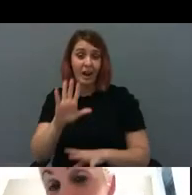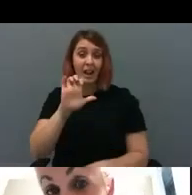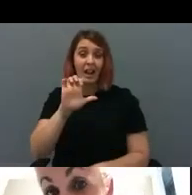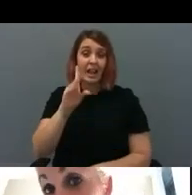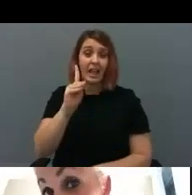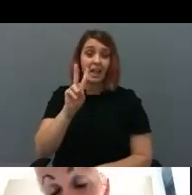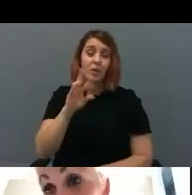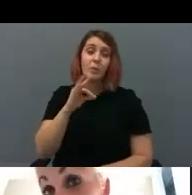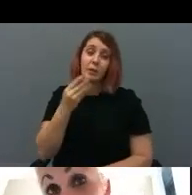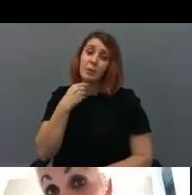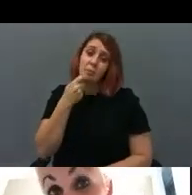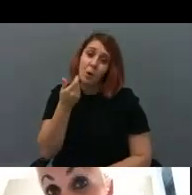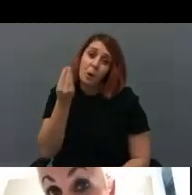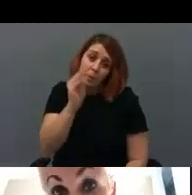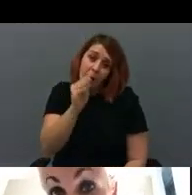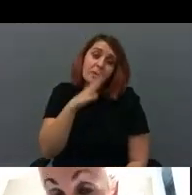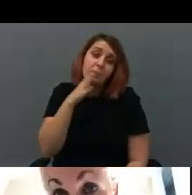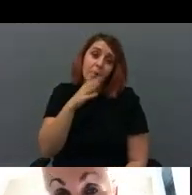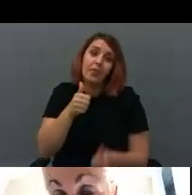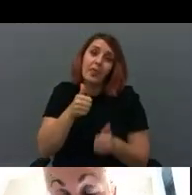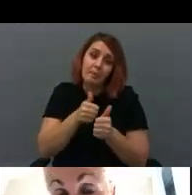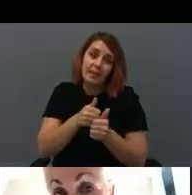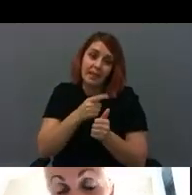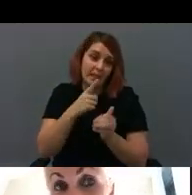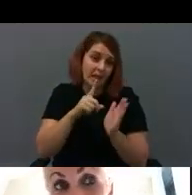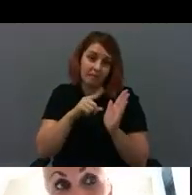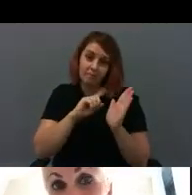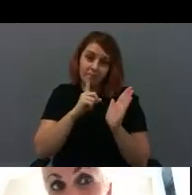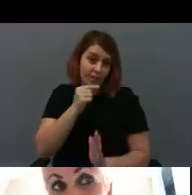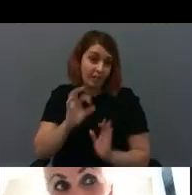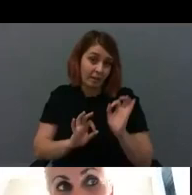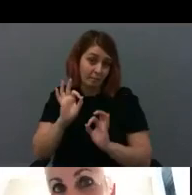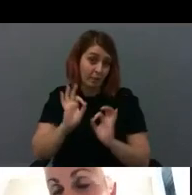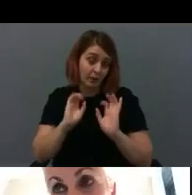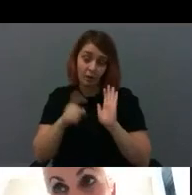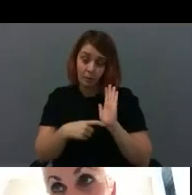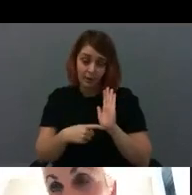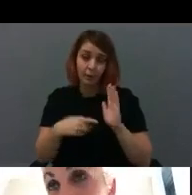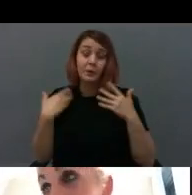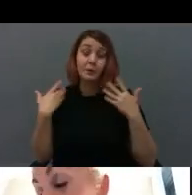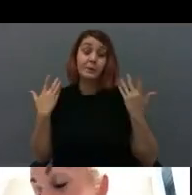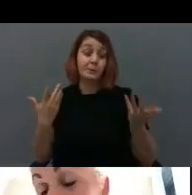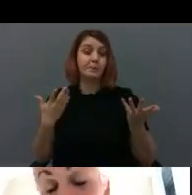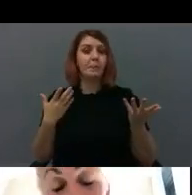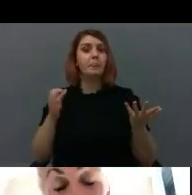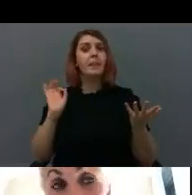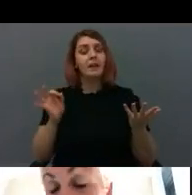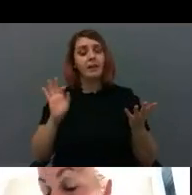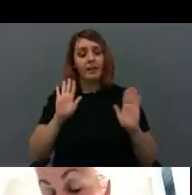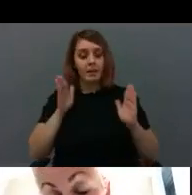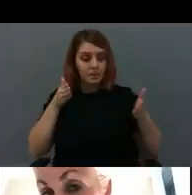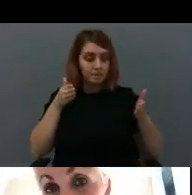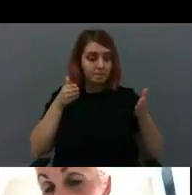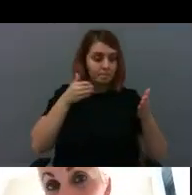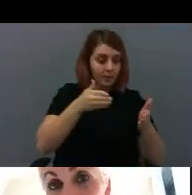un poquito más porque Edu es dependiente al 100%, o sea, entonces sí que me he volcado en él